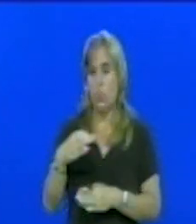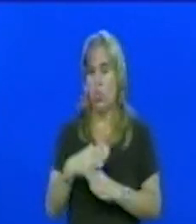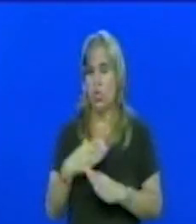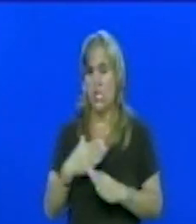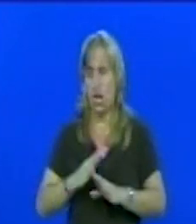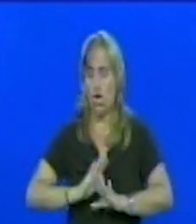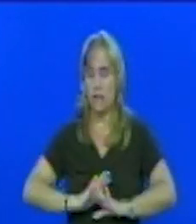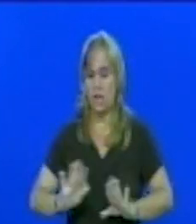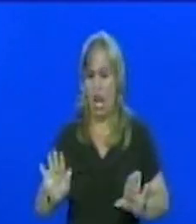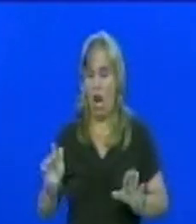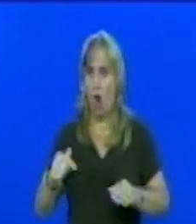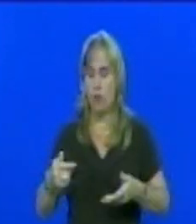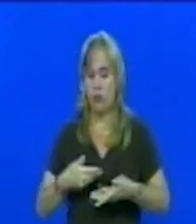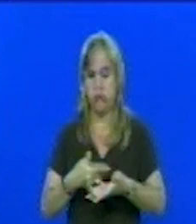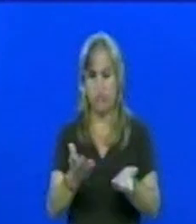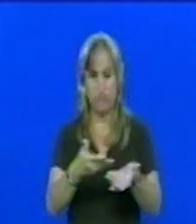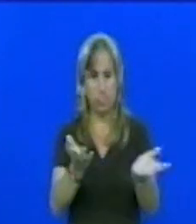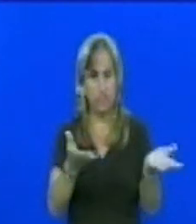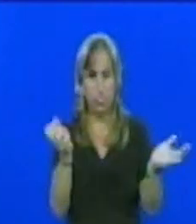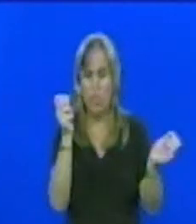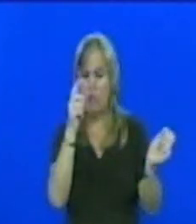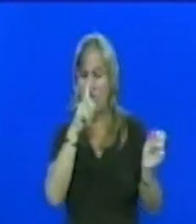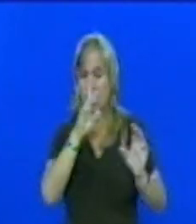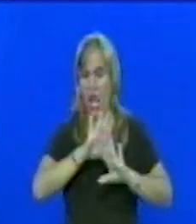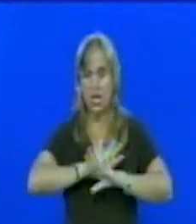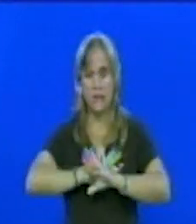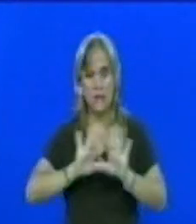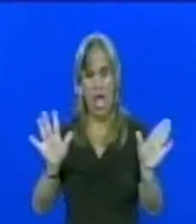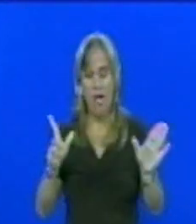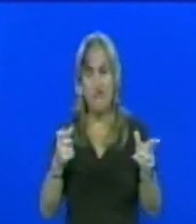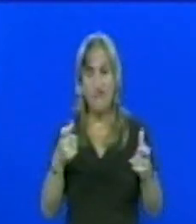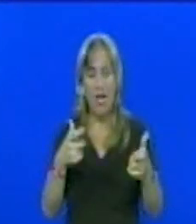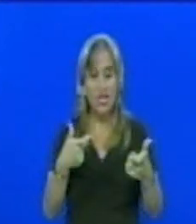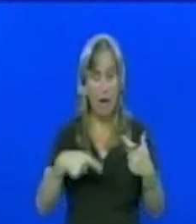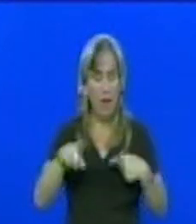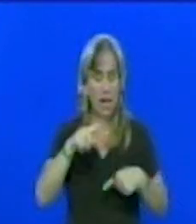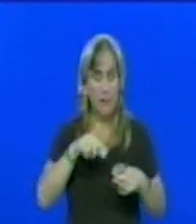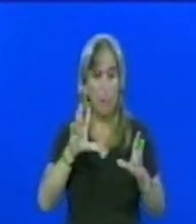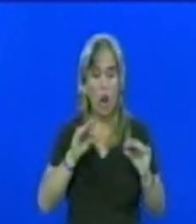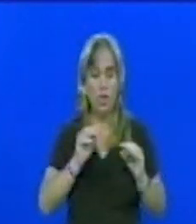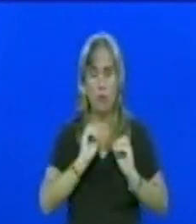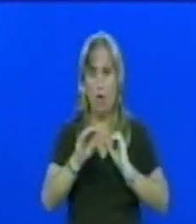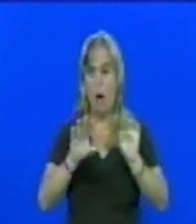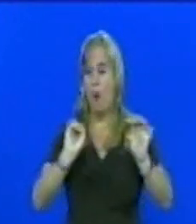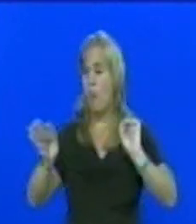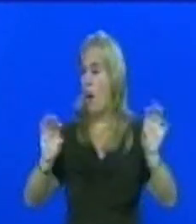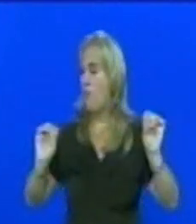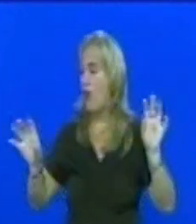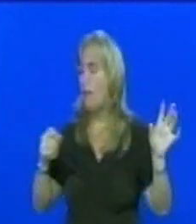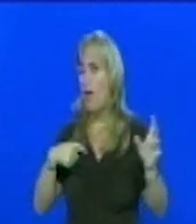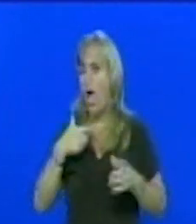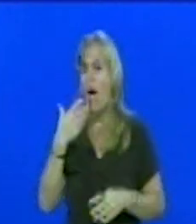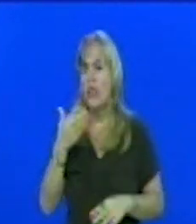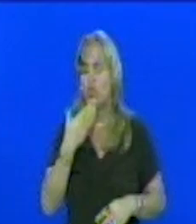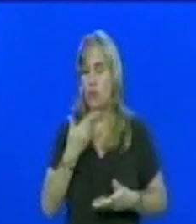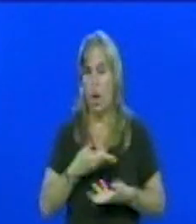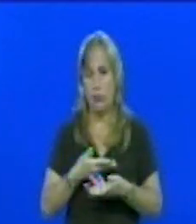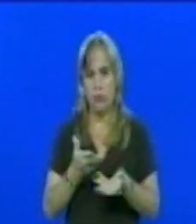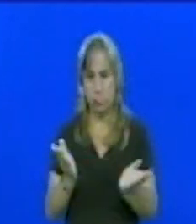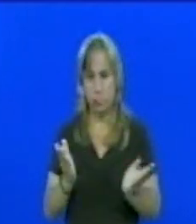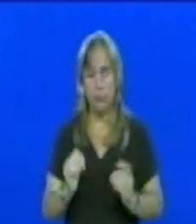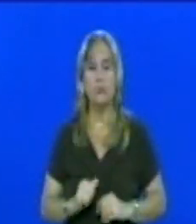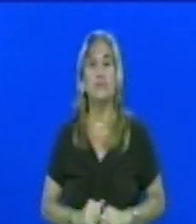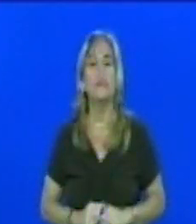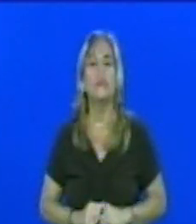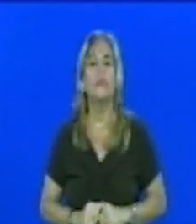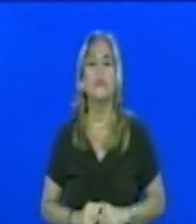que ya se hoy se debe estar culminando las 11 bodegas quedaron anoche eh conjuntamente con la pcta y